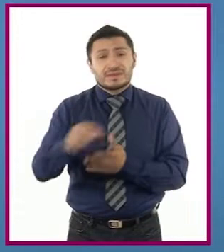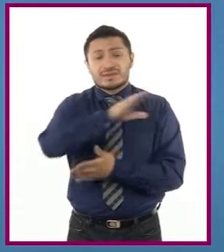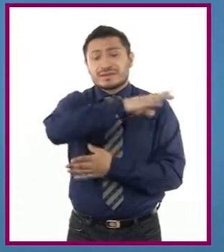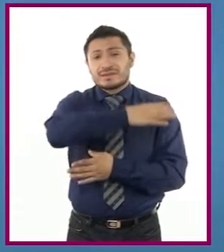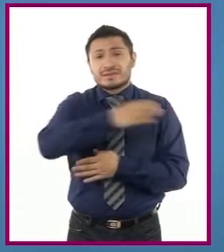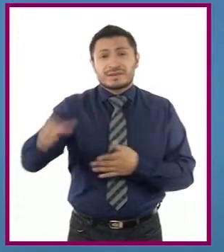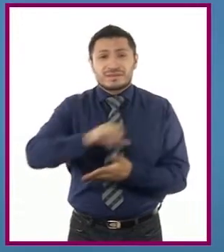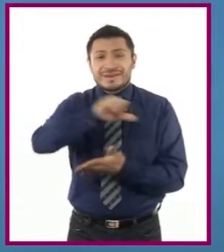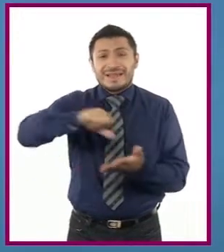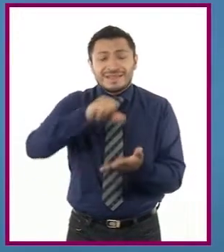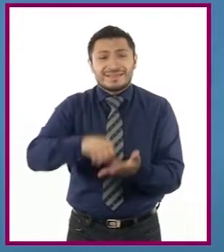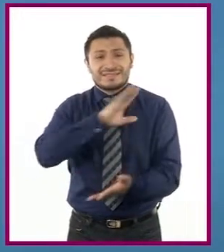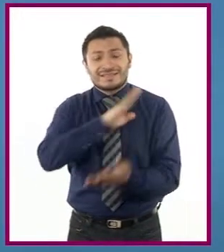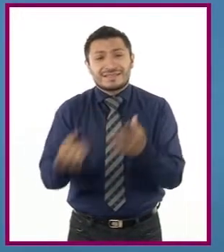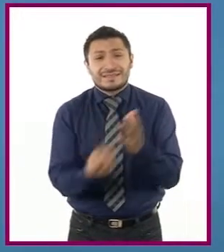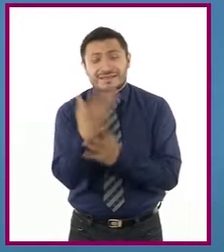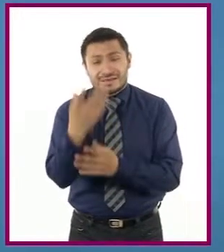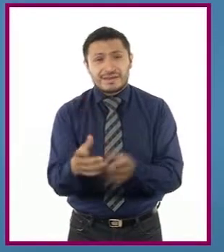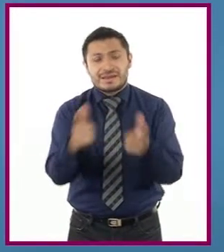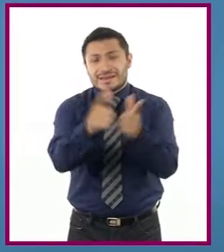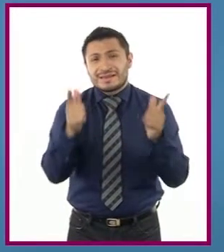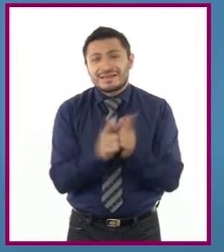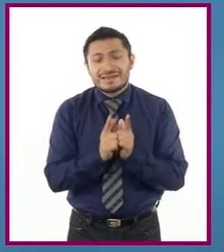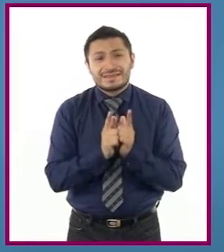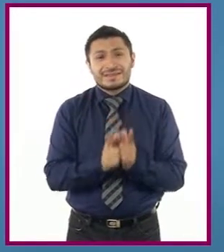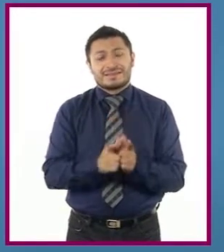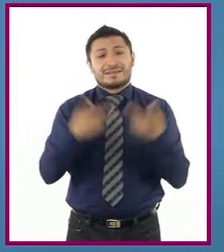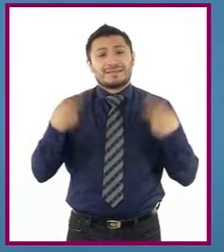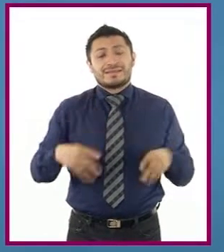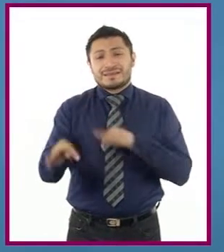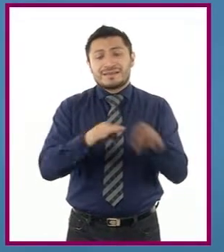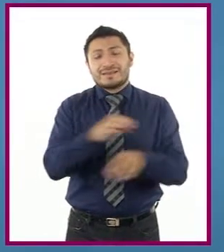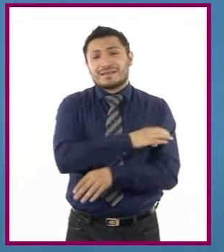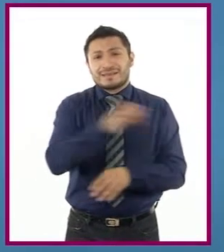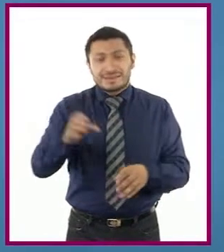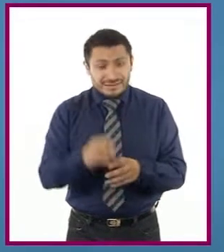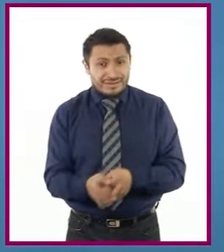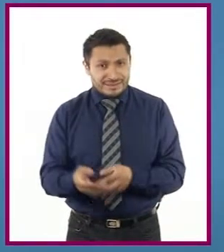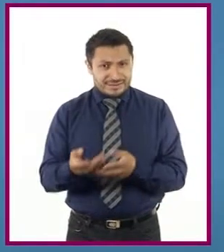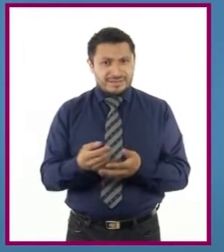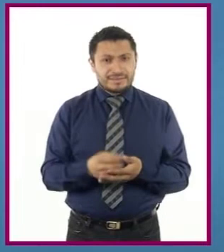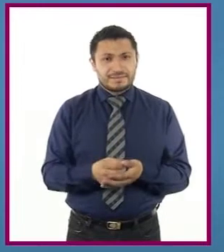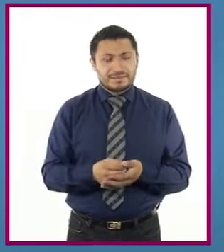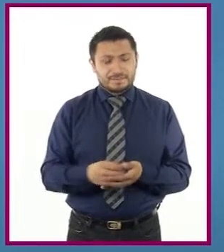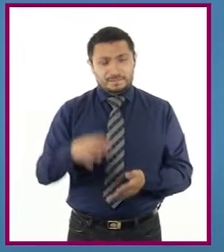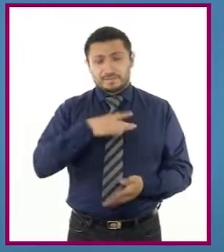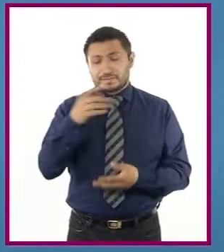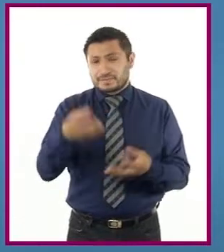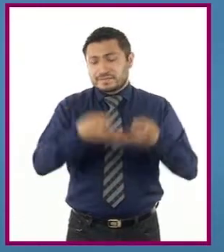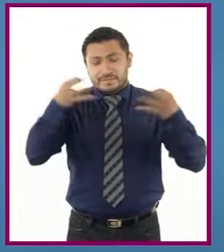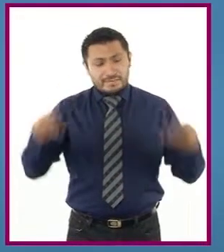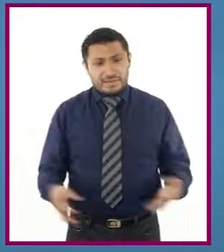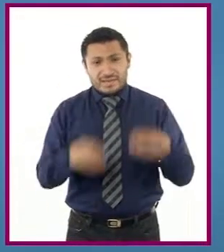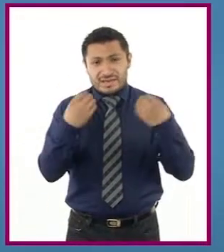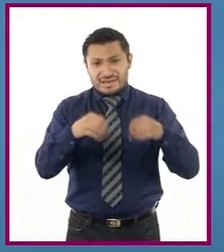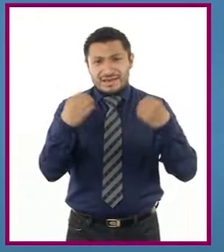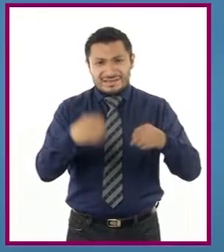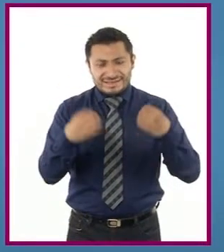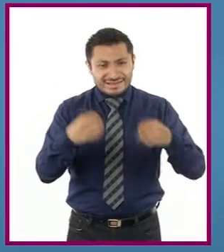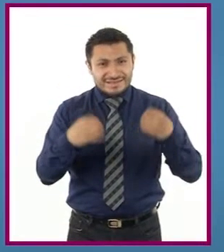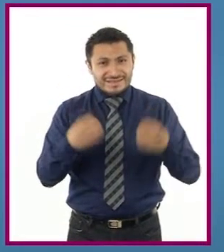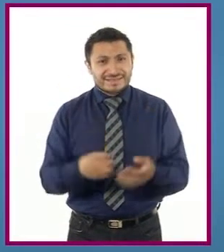España. Pequeños grupos de trabajadores agrícolas establecían residencia permanente en algunas de las tierras ocupadas por